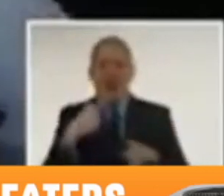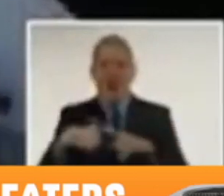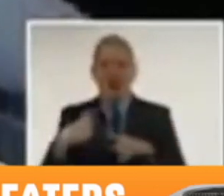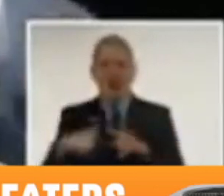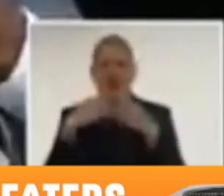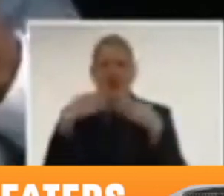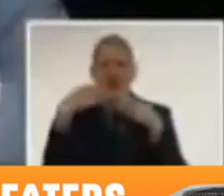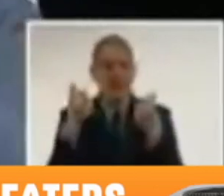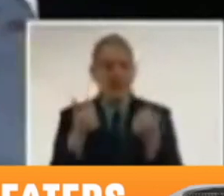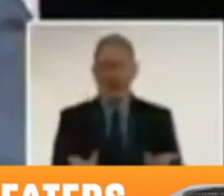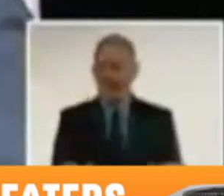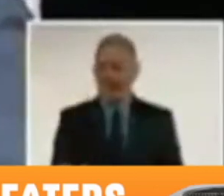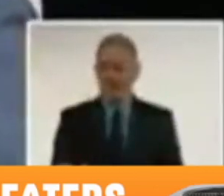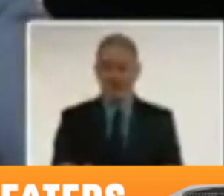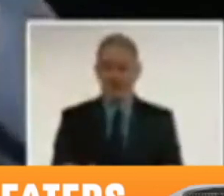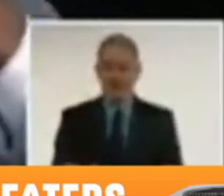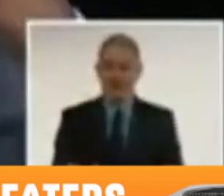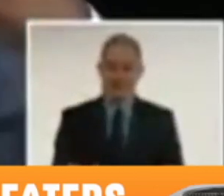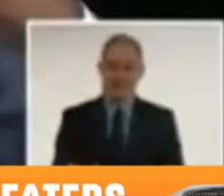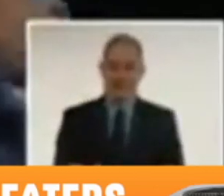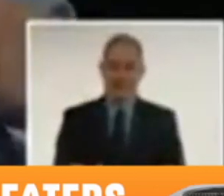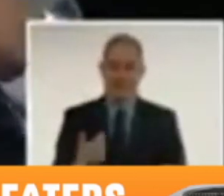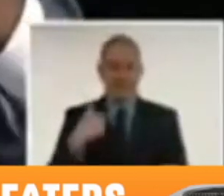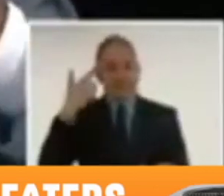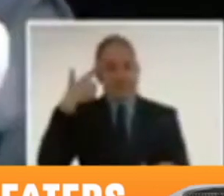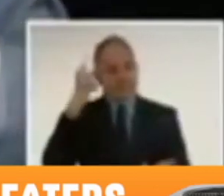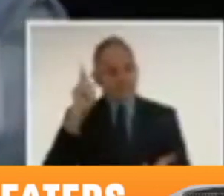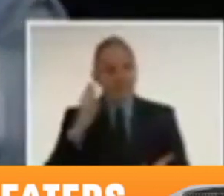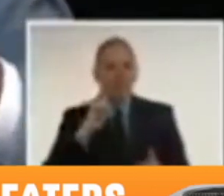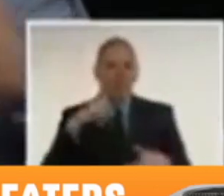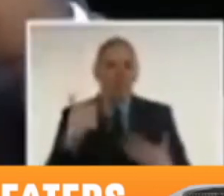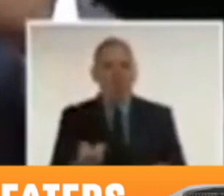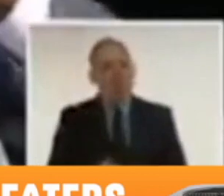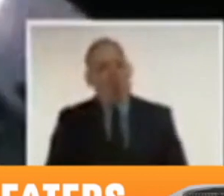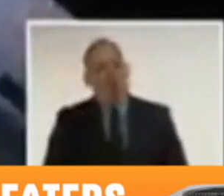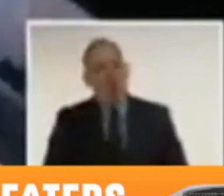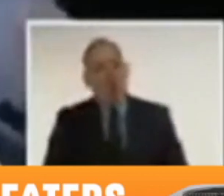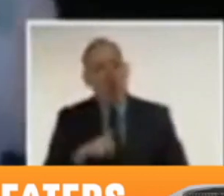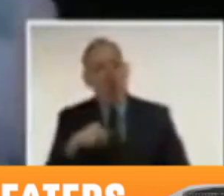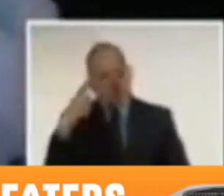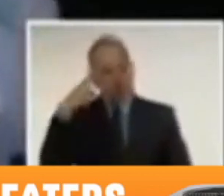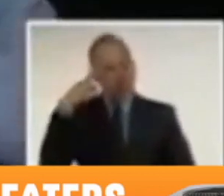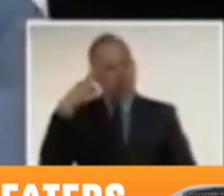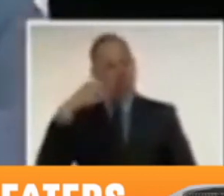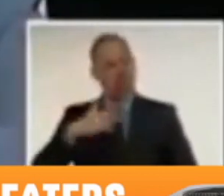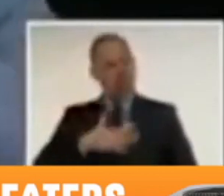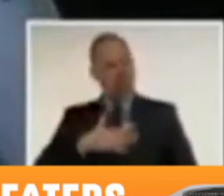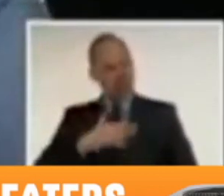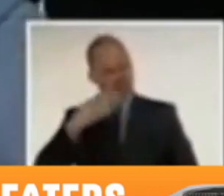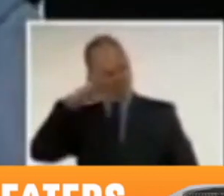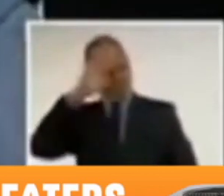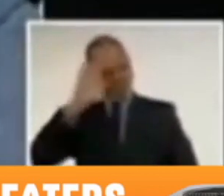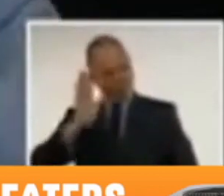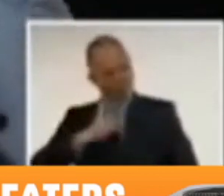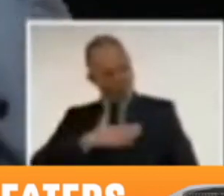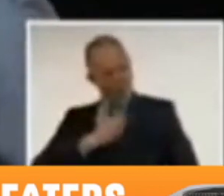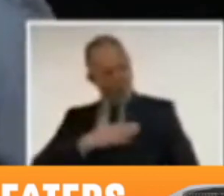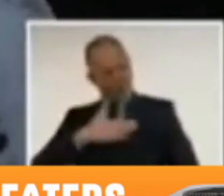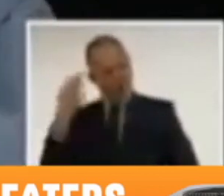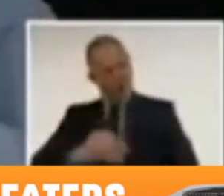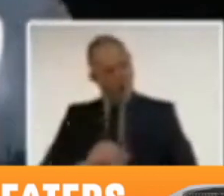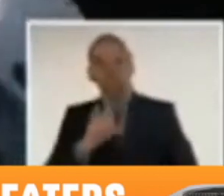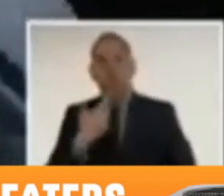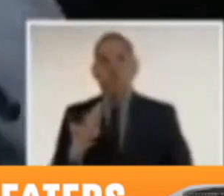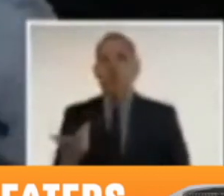Cómo construir un Patriotismo que nos permita verdaderamente llegar a un futuro mejor parte por diseñar un